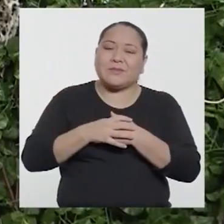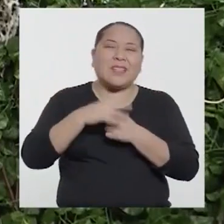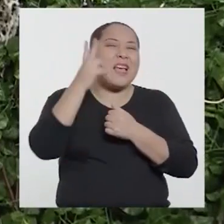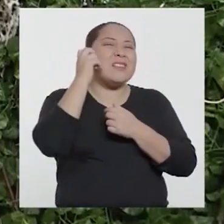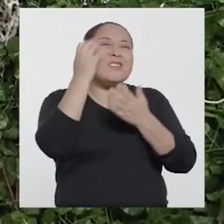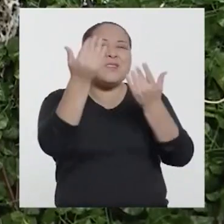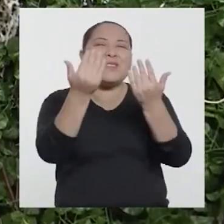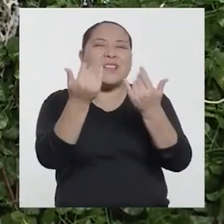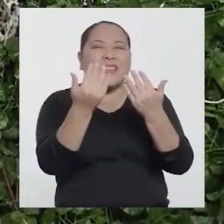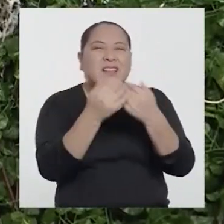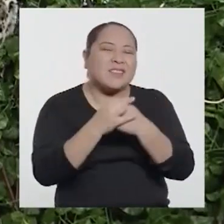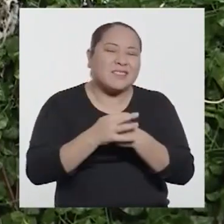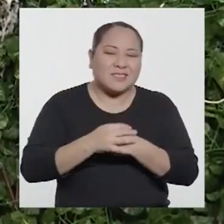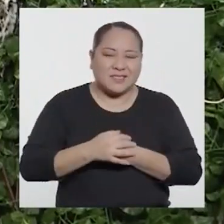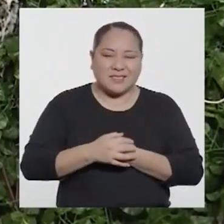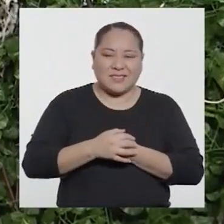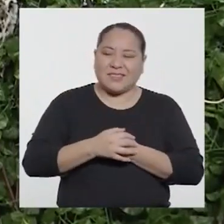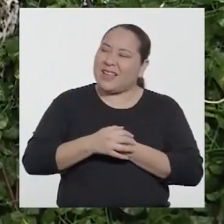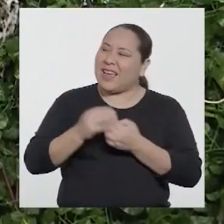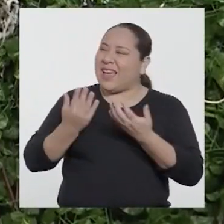¡Queremos escucharlos!